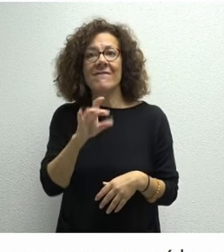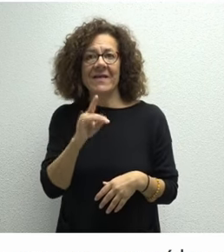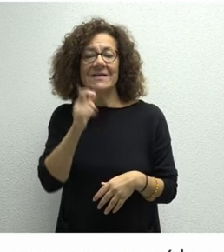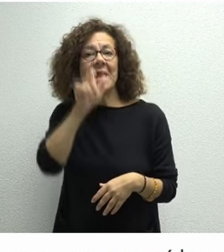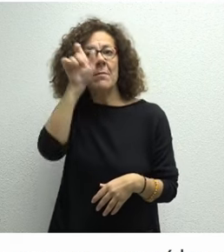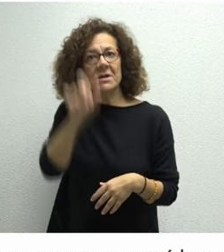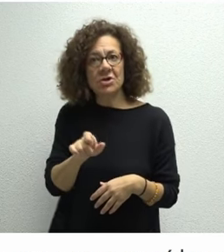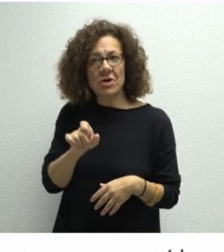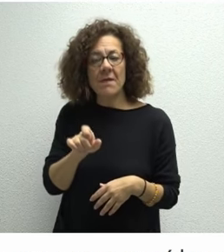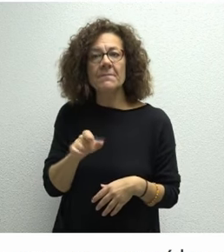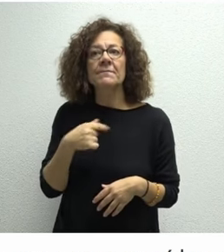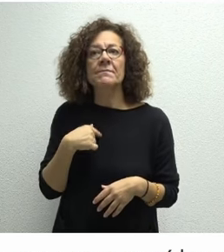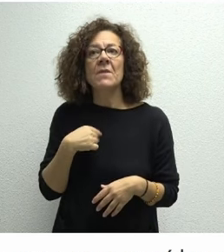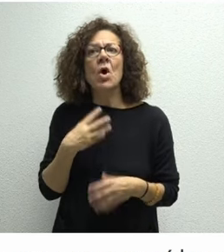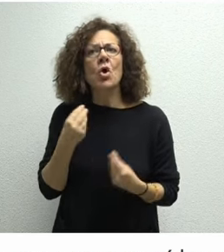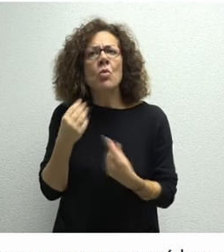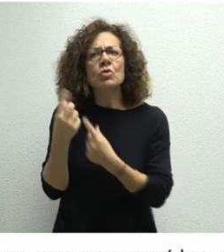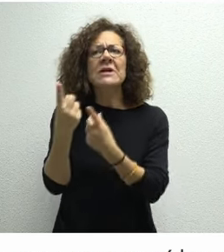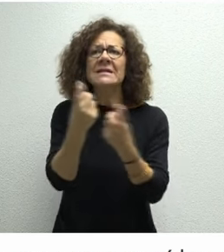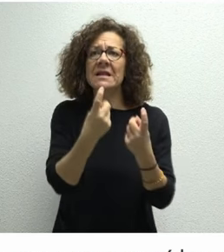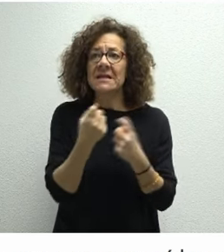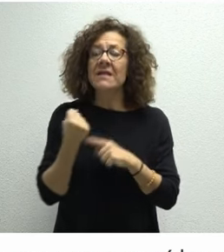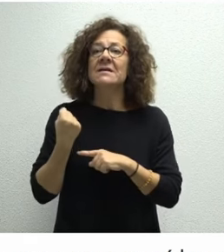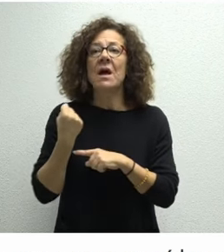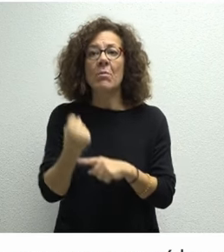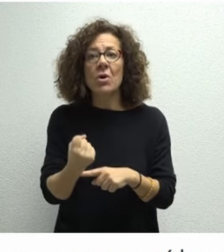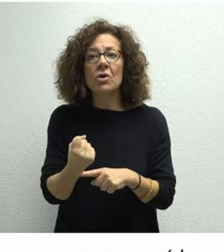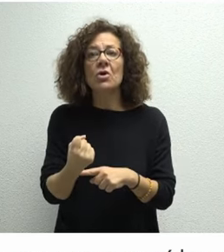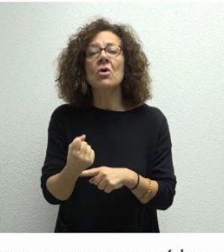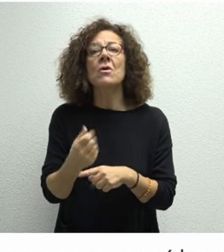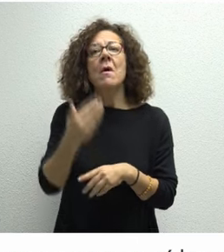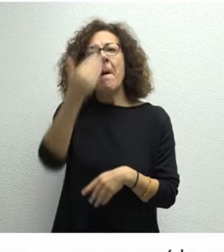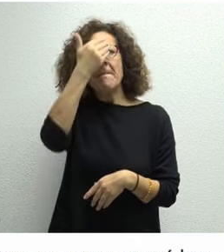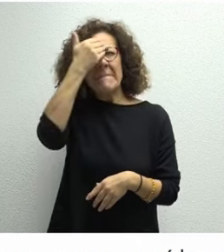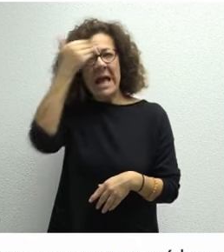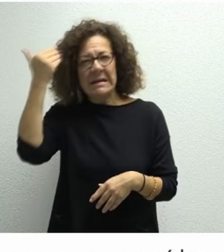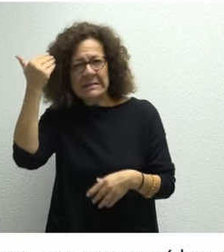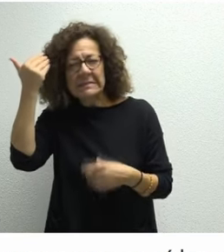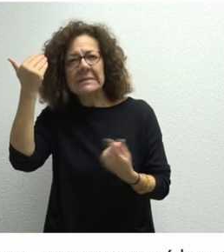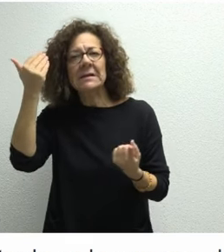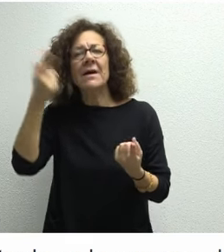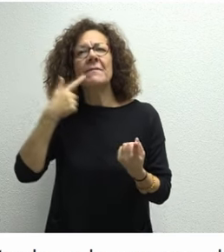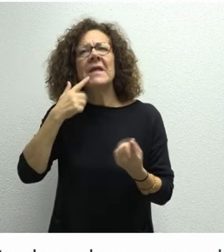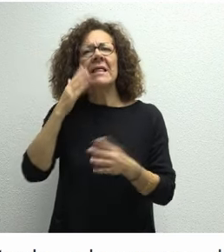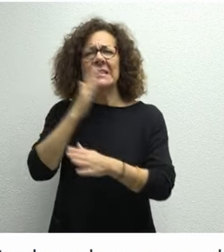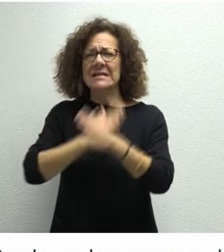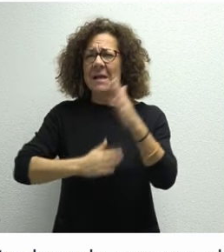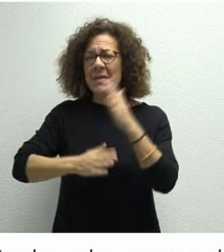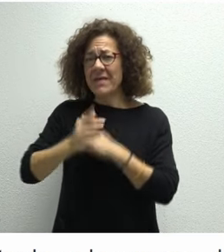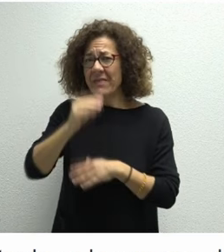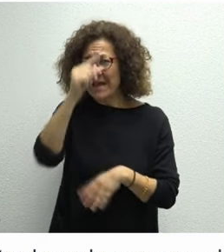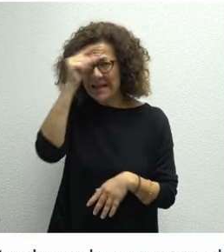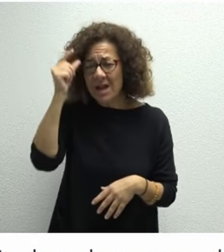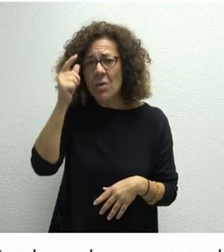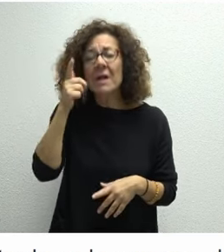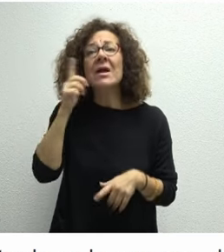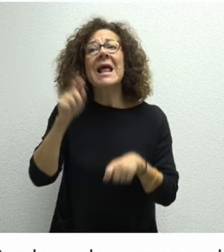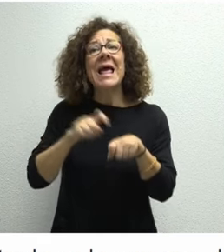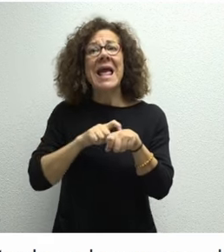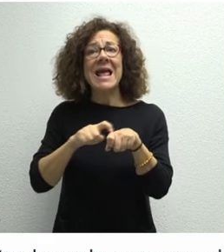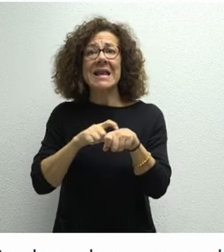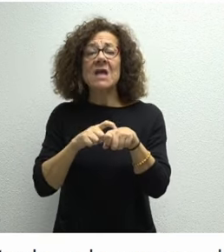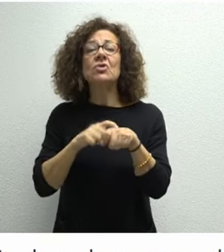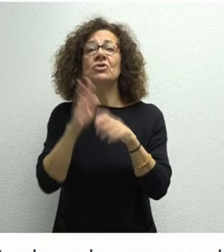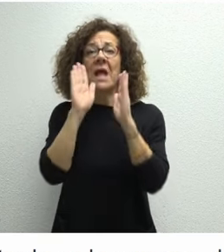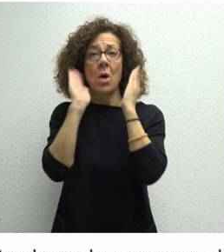persona que aparece arriba es una persona con muchas necesidades de apoyo parálisis cerebral y discapacidad intelectual y rasgos rasgos de